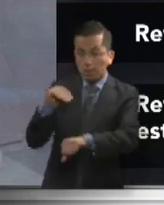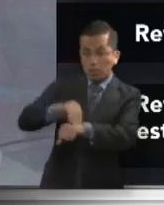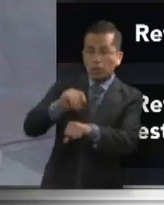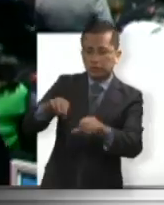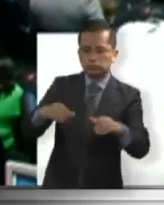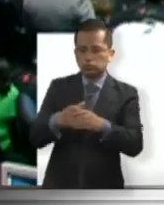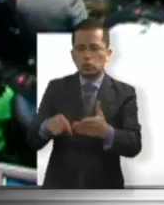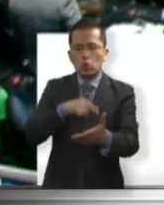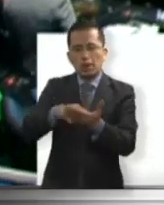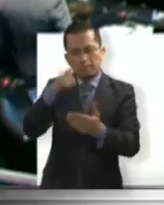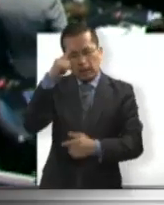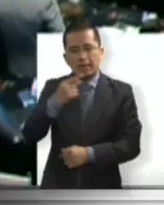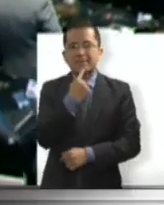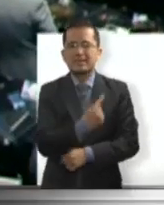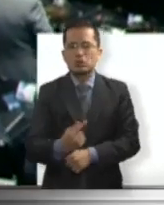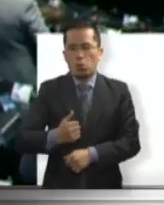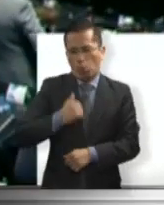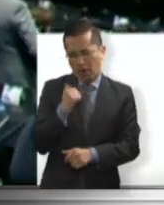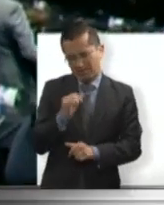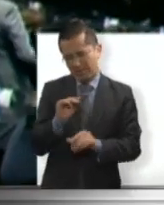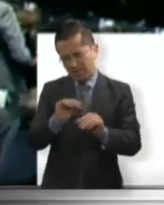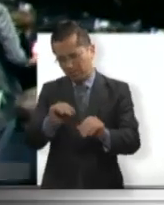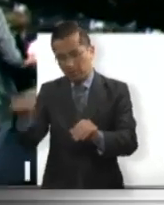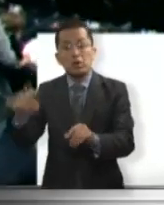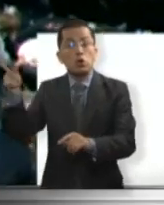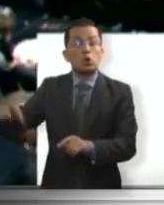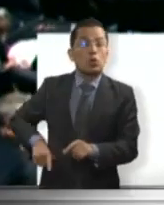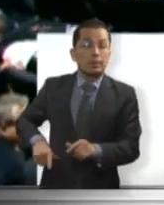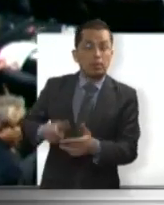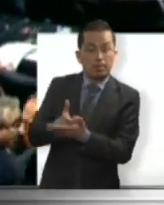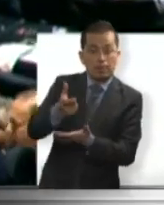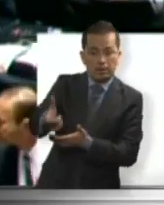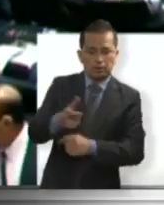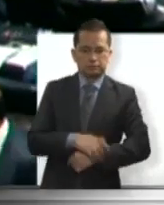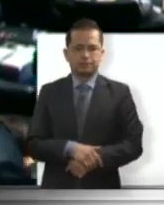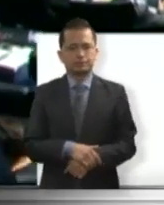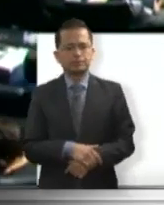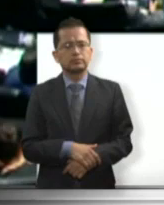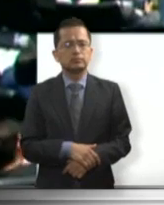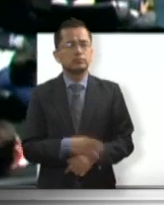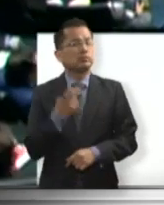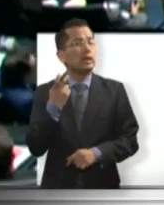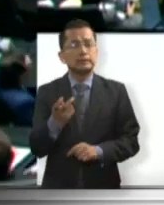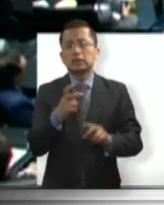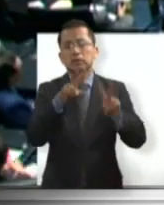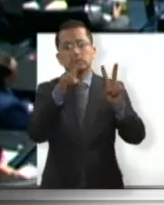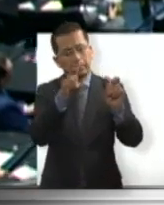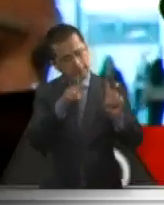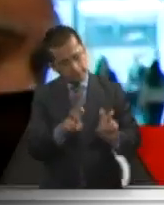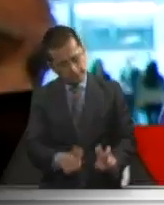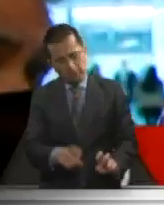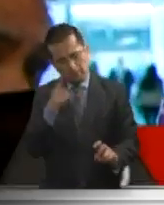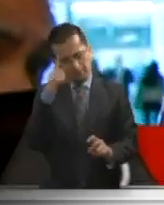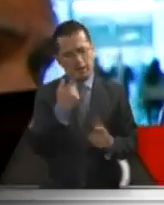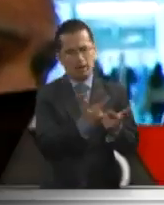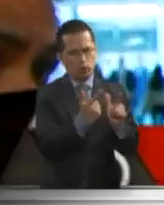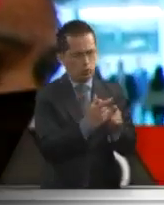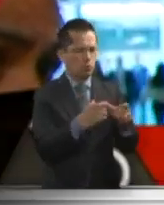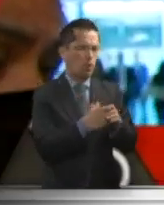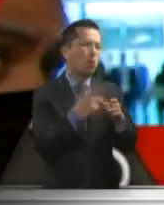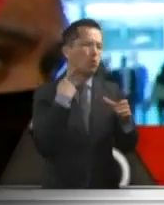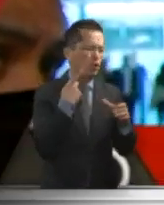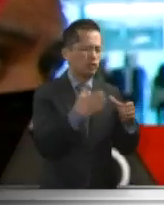Estado. En su momento, los coordinadores parlamentarios dieron a conocer los temas de sus agendas. La ley